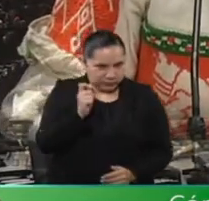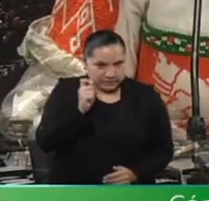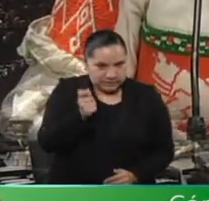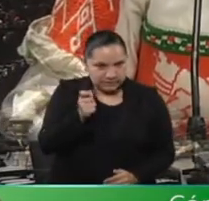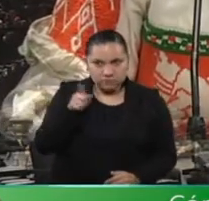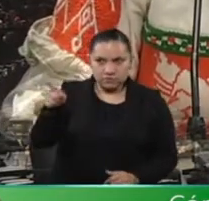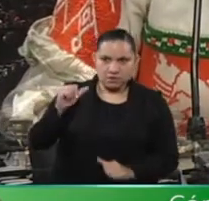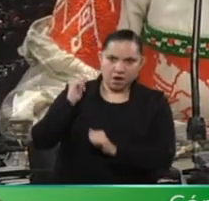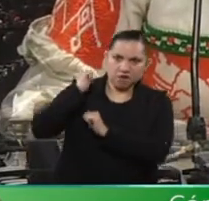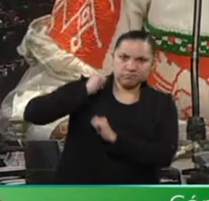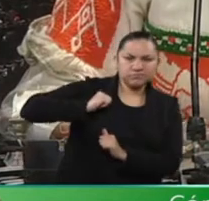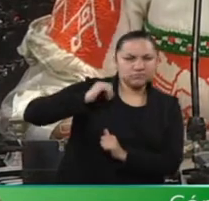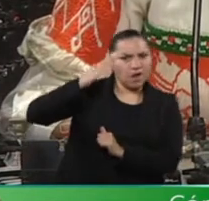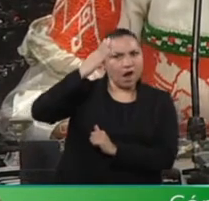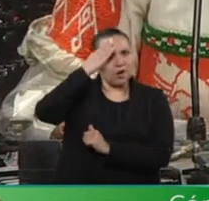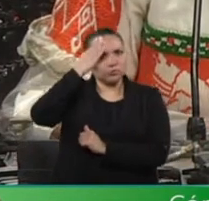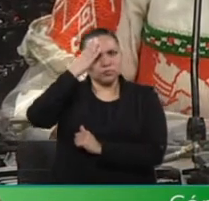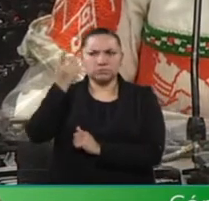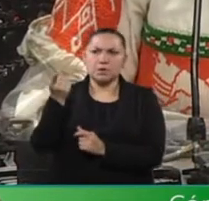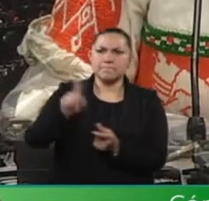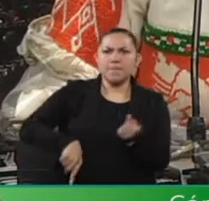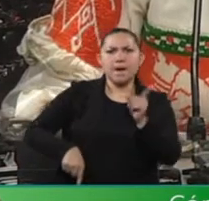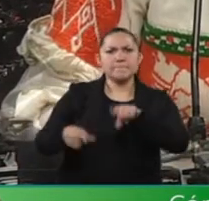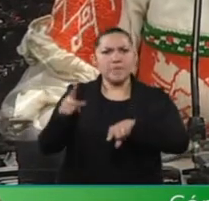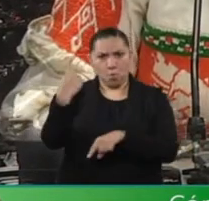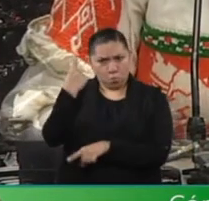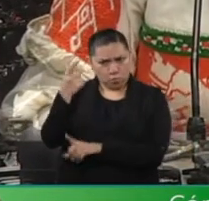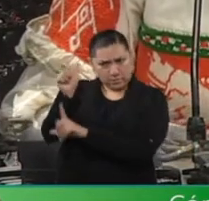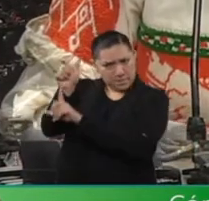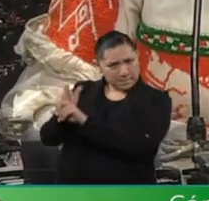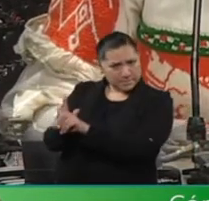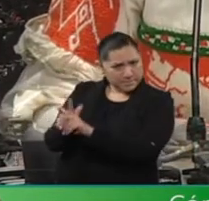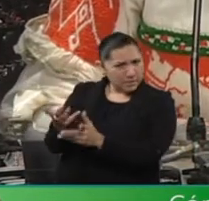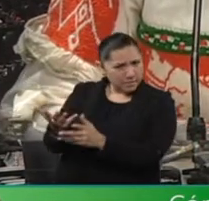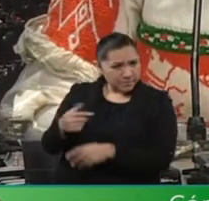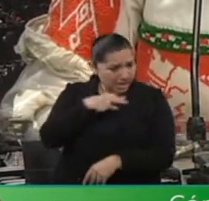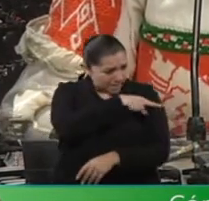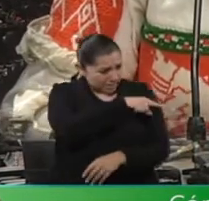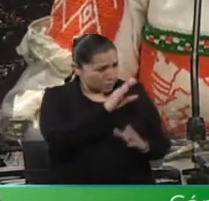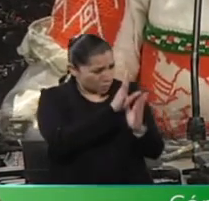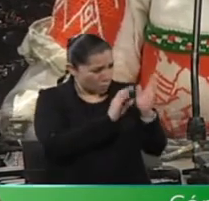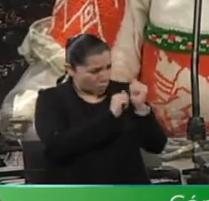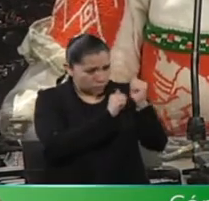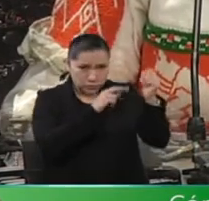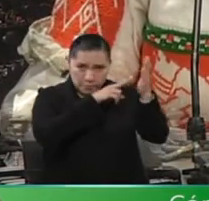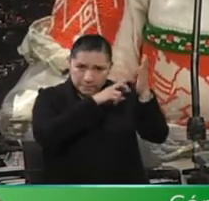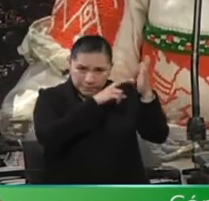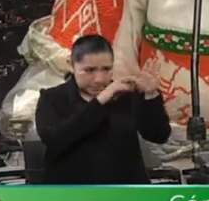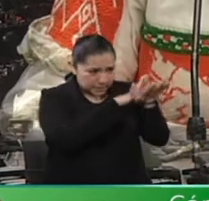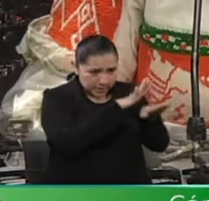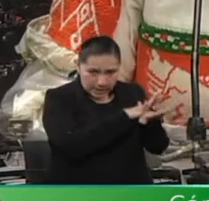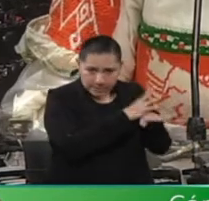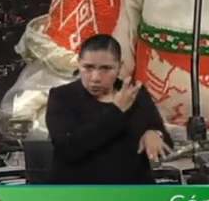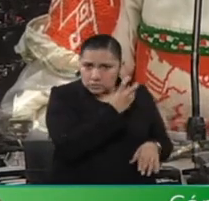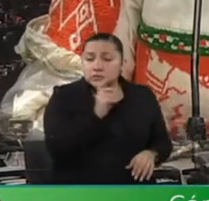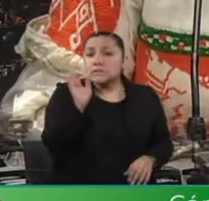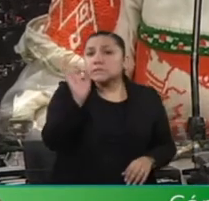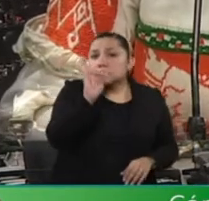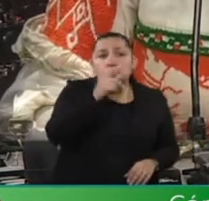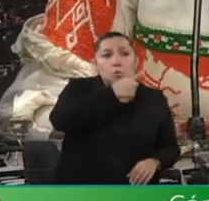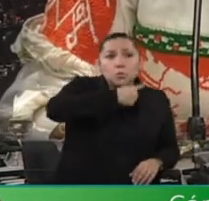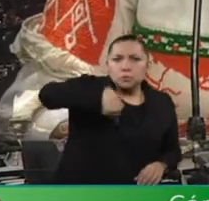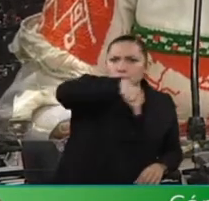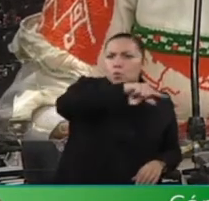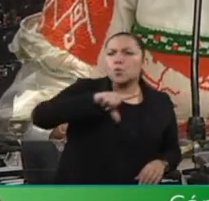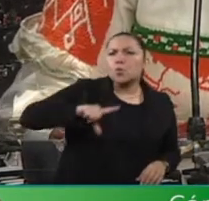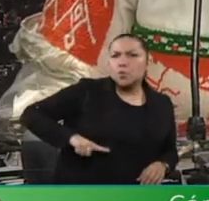Concentrar el poder es quitarle al pueblo el derecho a defenderse en contra de los actos arbitrarios y autoritarios